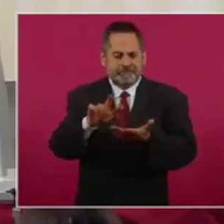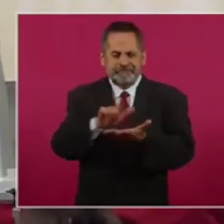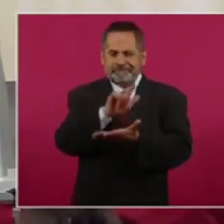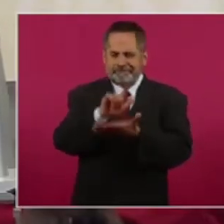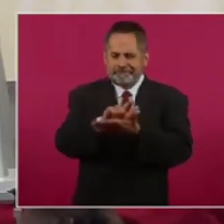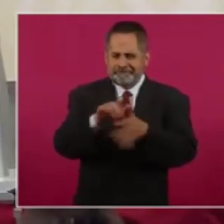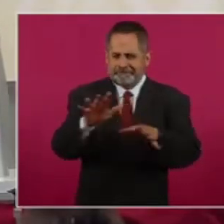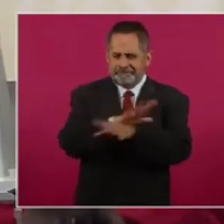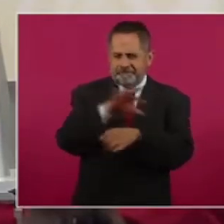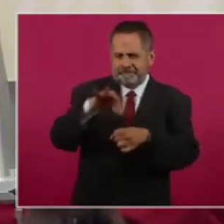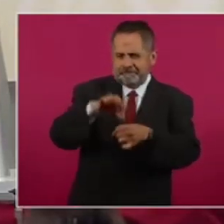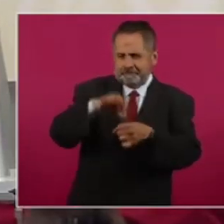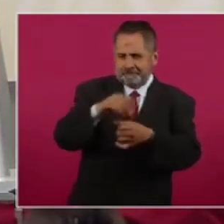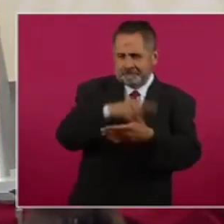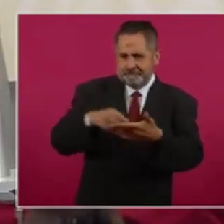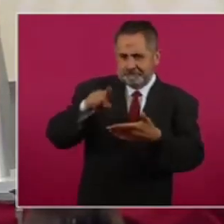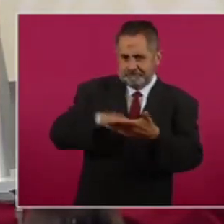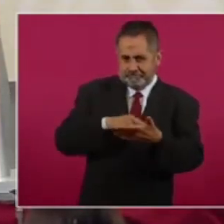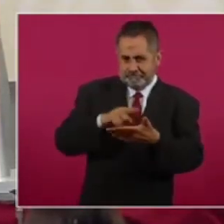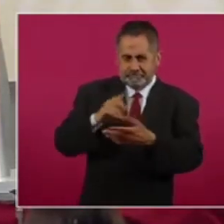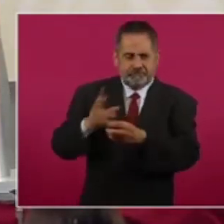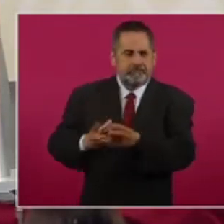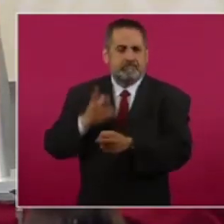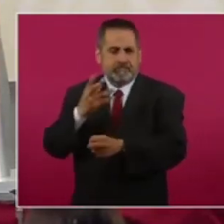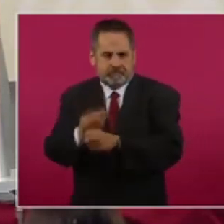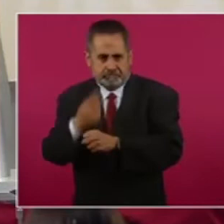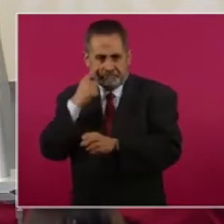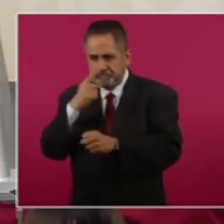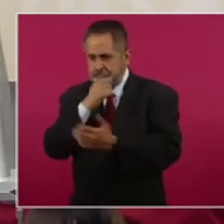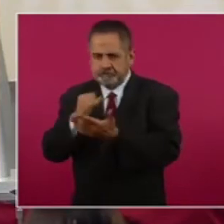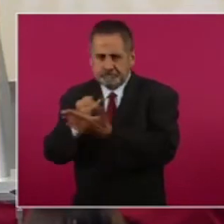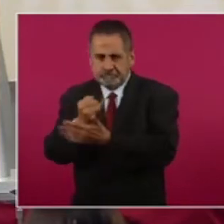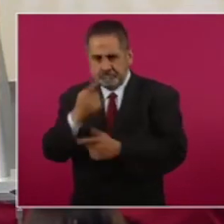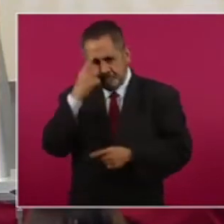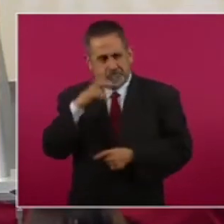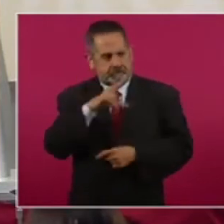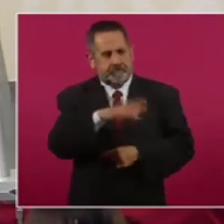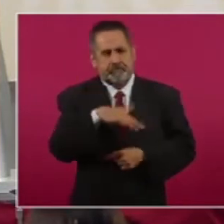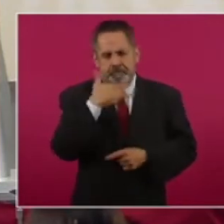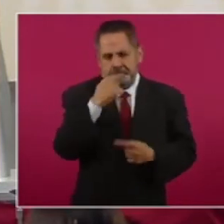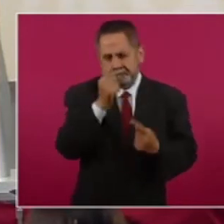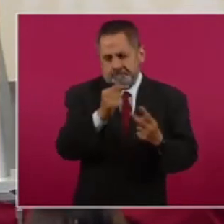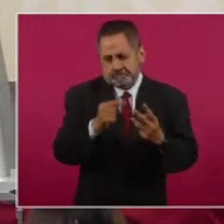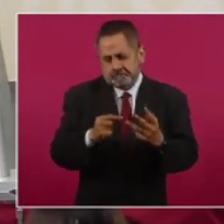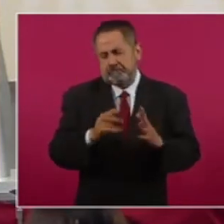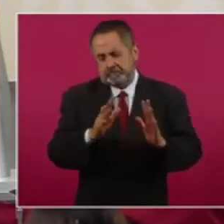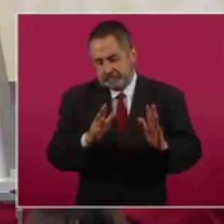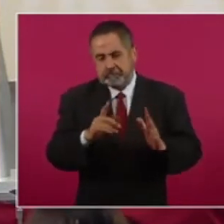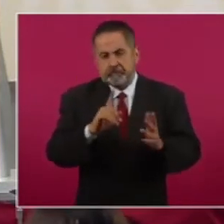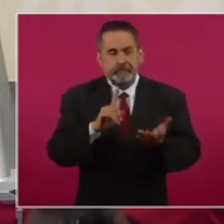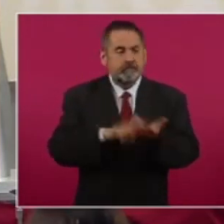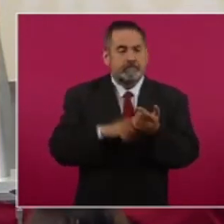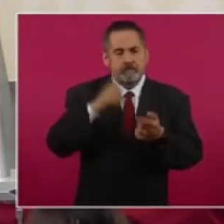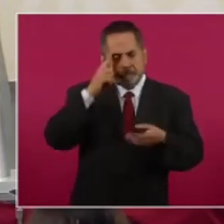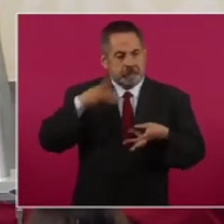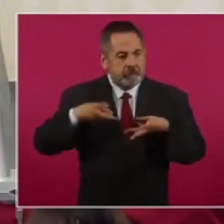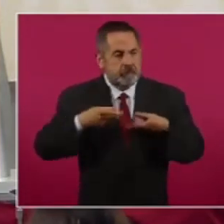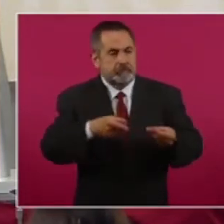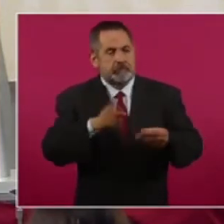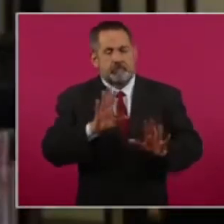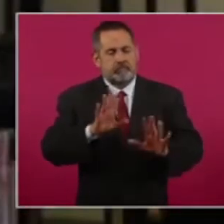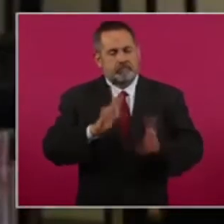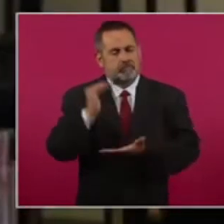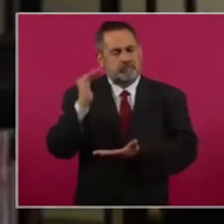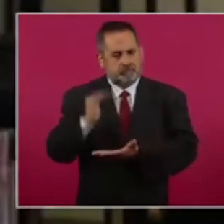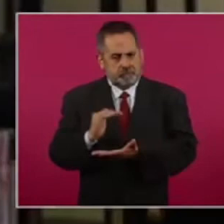que busca, como ya todos lo sabemos, fortalecer la democracia, no permitir más fraudes electorales, así como abaratar el costo de la misma,